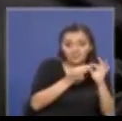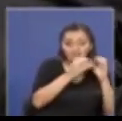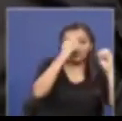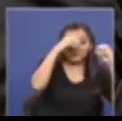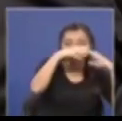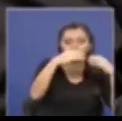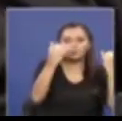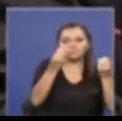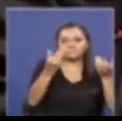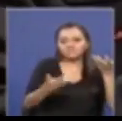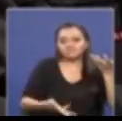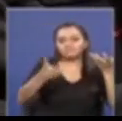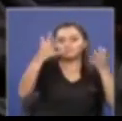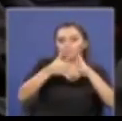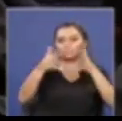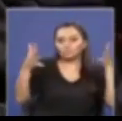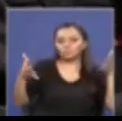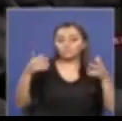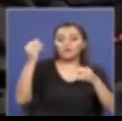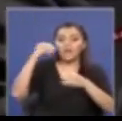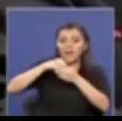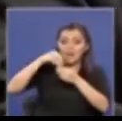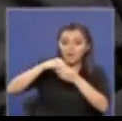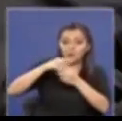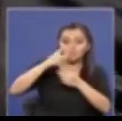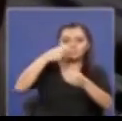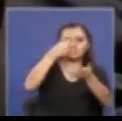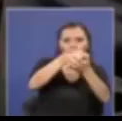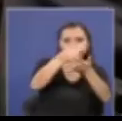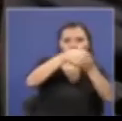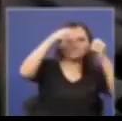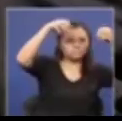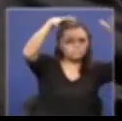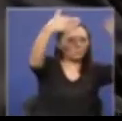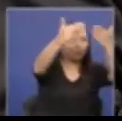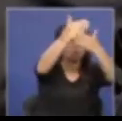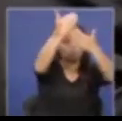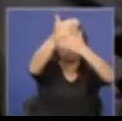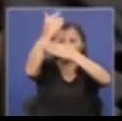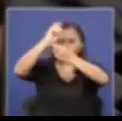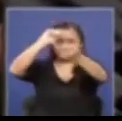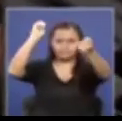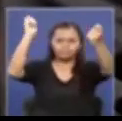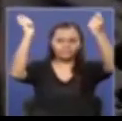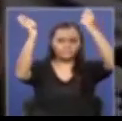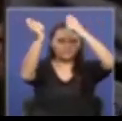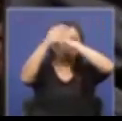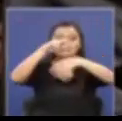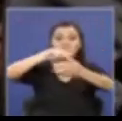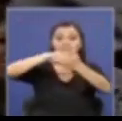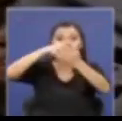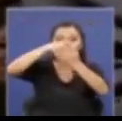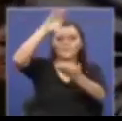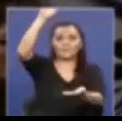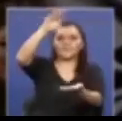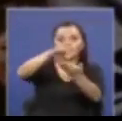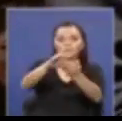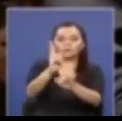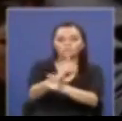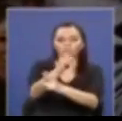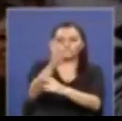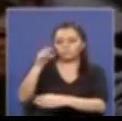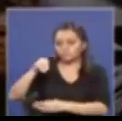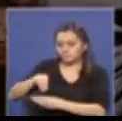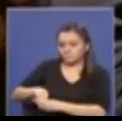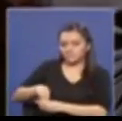al país. Hay un ahorro por el tema de la inversión, pero también desde el punto de la operación. Jamás se puede considerar como un